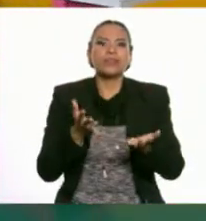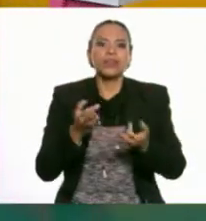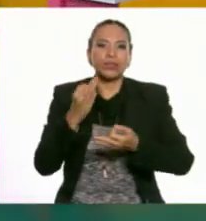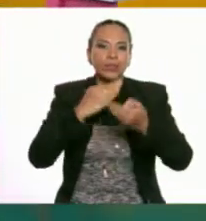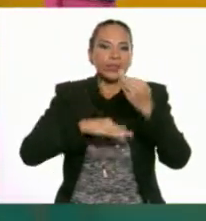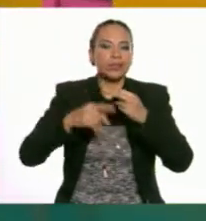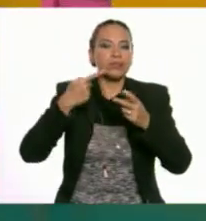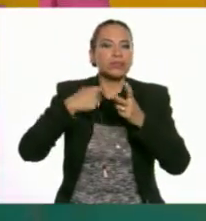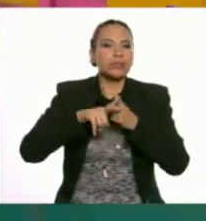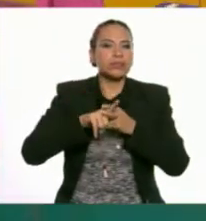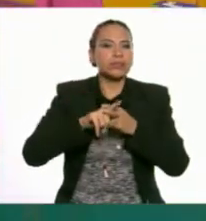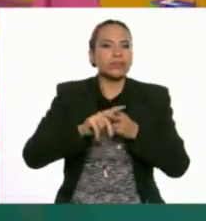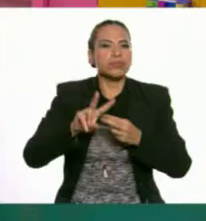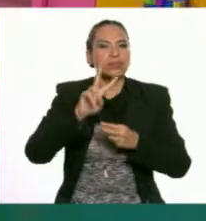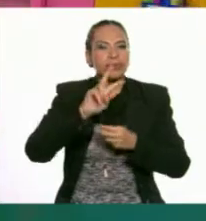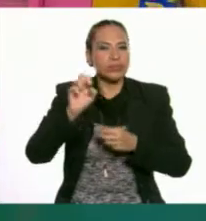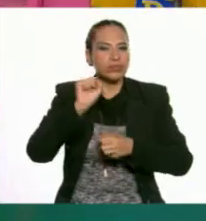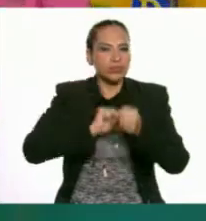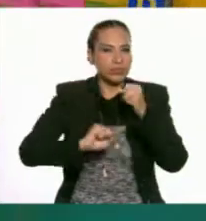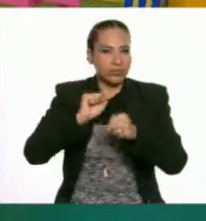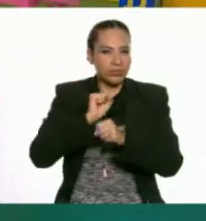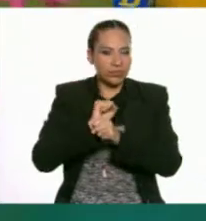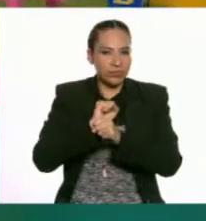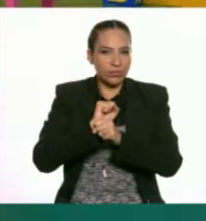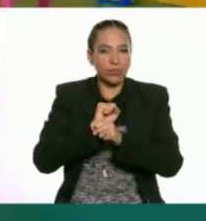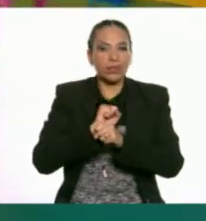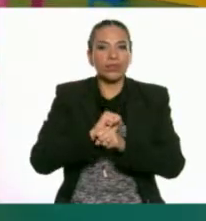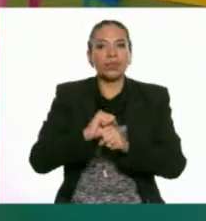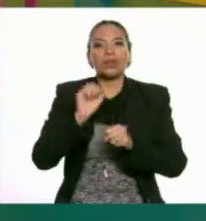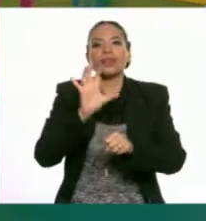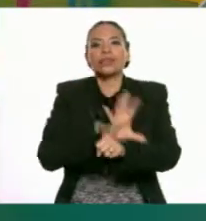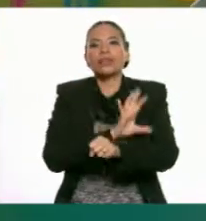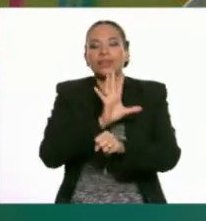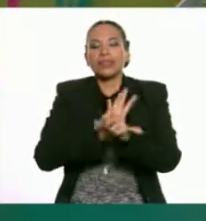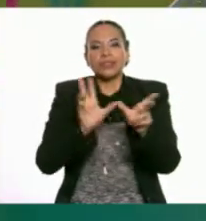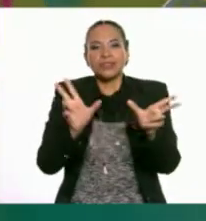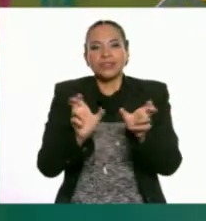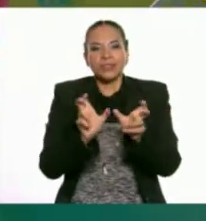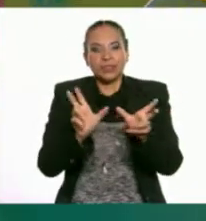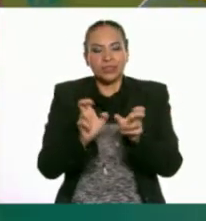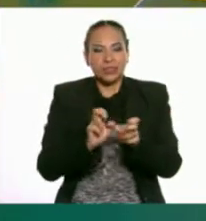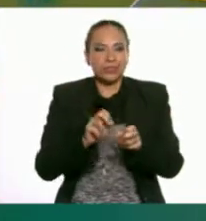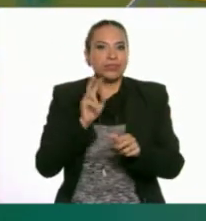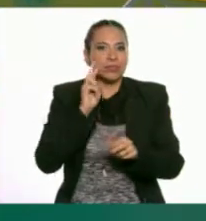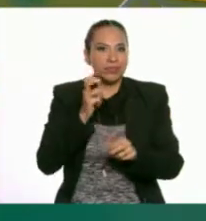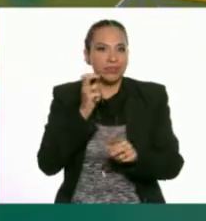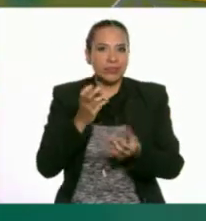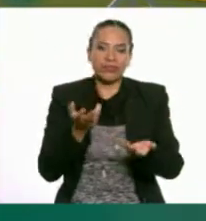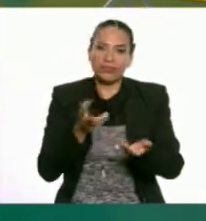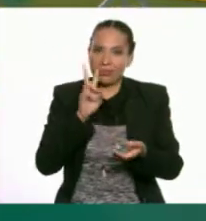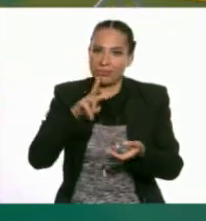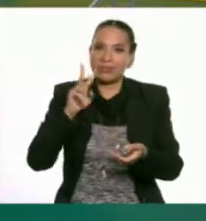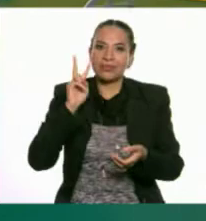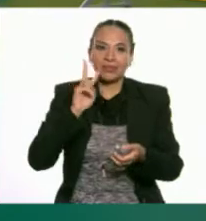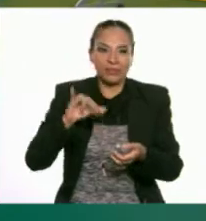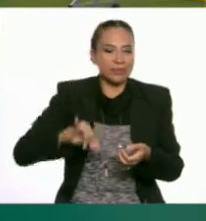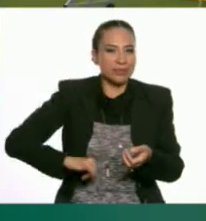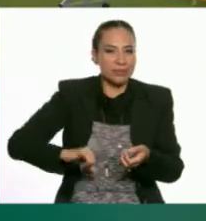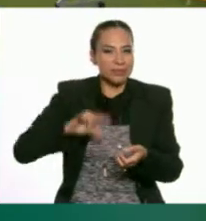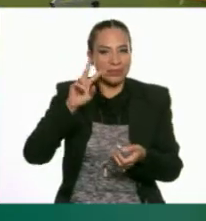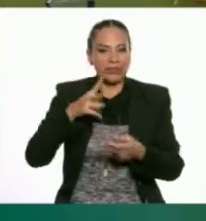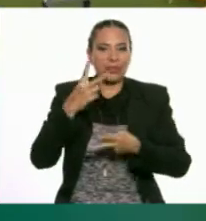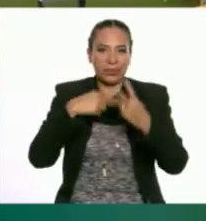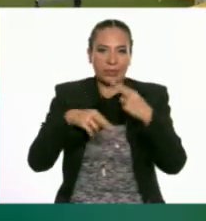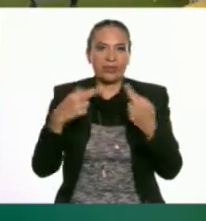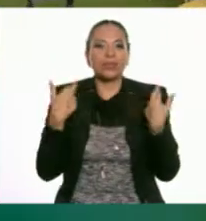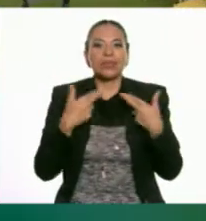todo comenzó hace 200 años. ¡Electroimanes! ¿Qué tal suena? Interesante, ¿verdad? Ahí viene el